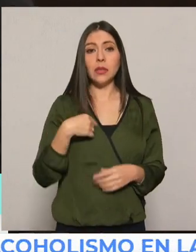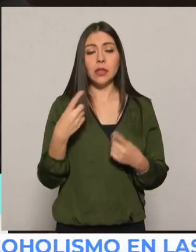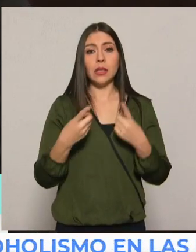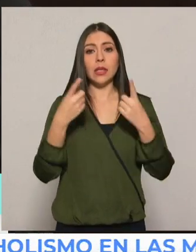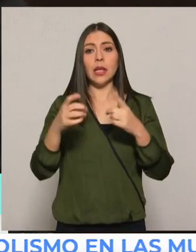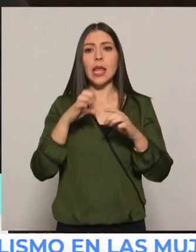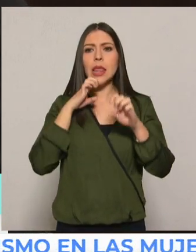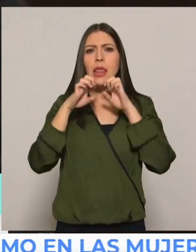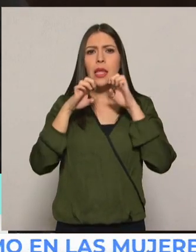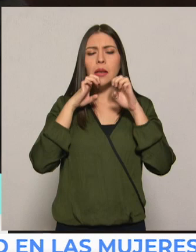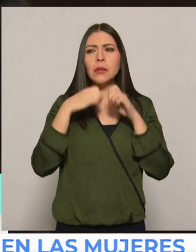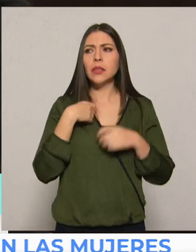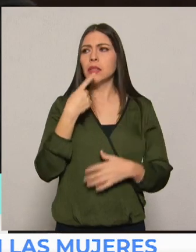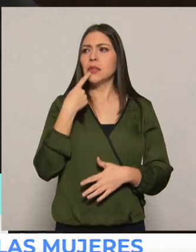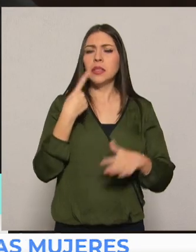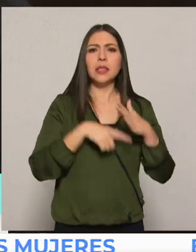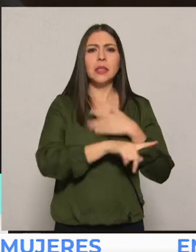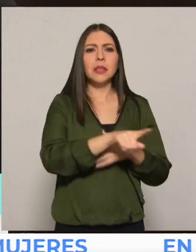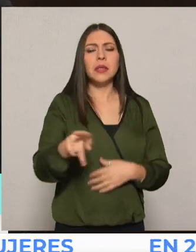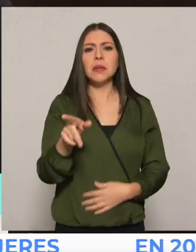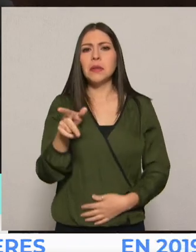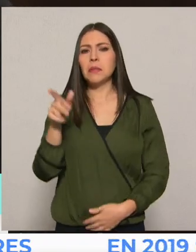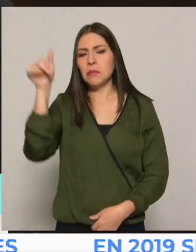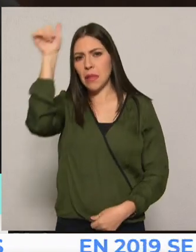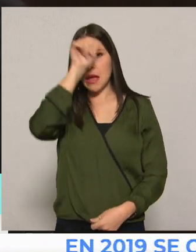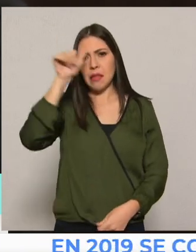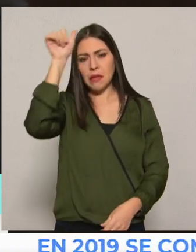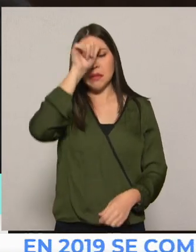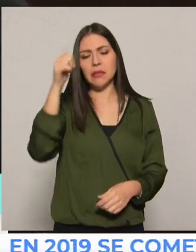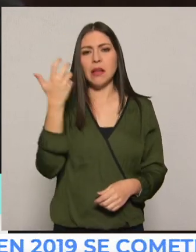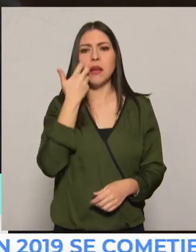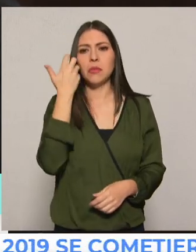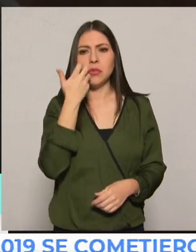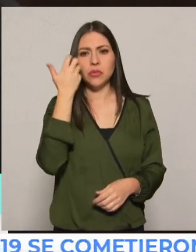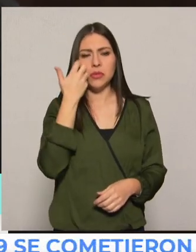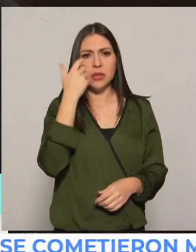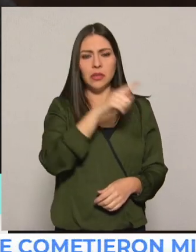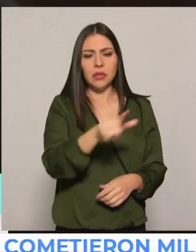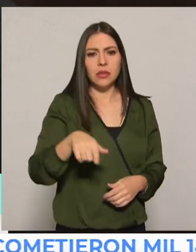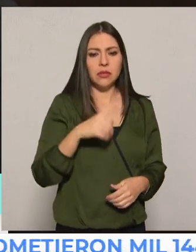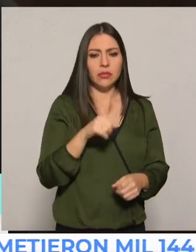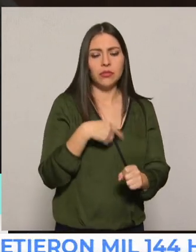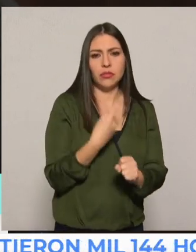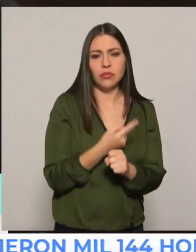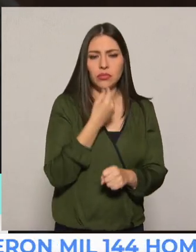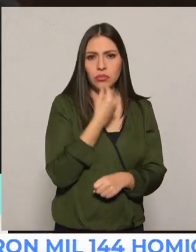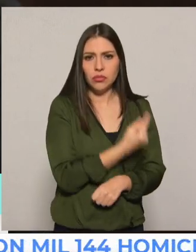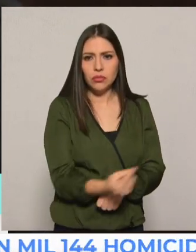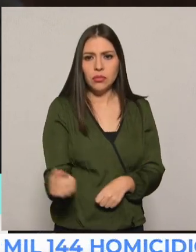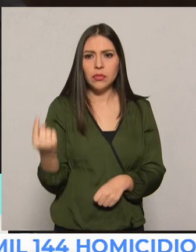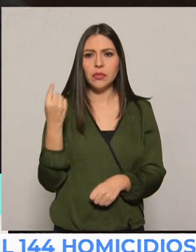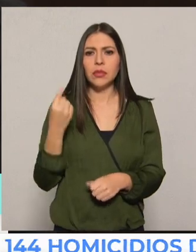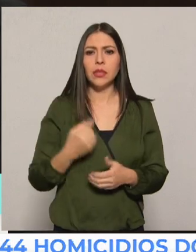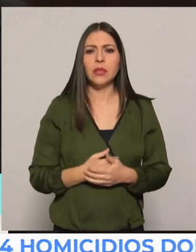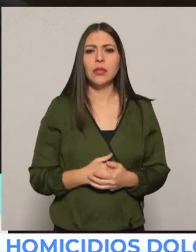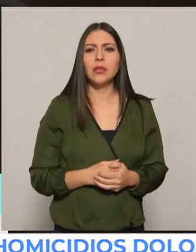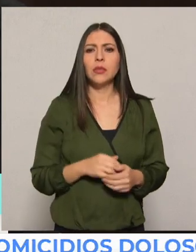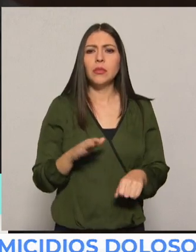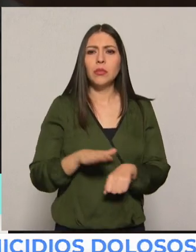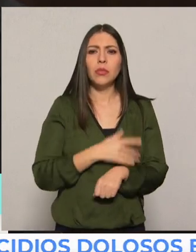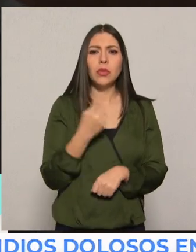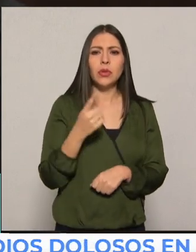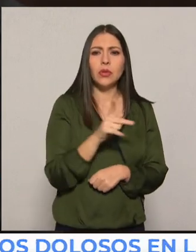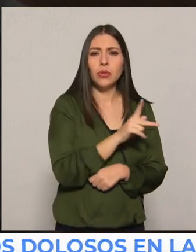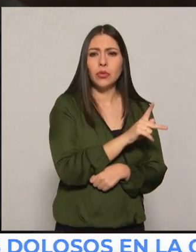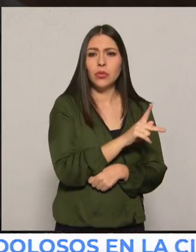donde denuncio una red de padres pederastas porque coincidimos que todas las víctimas habíamos